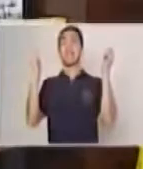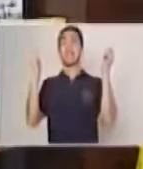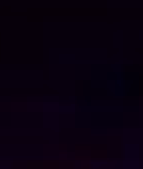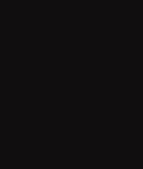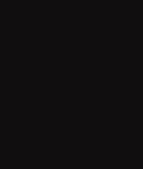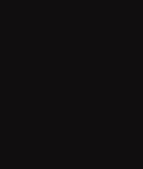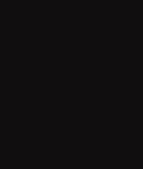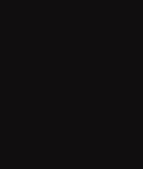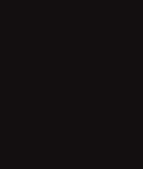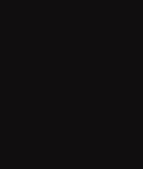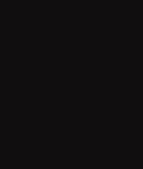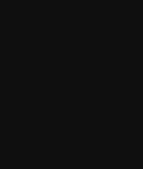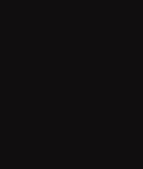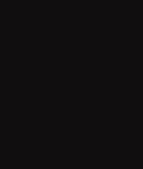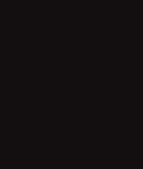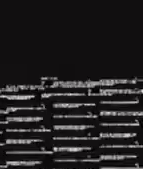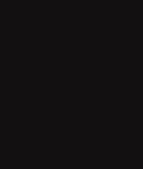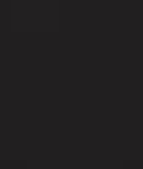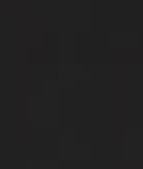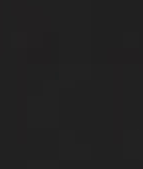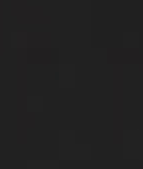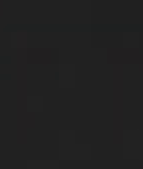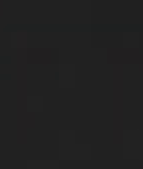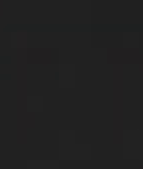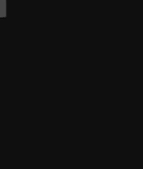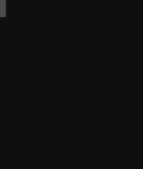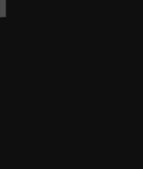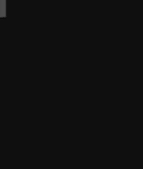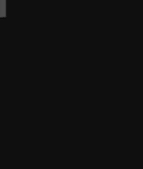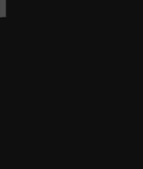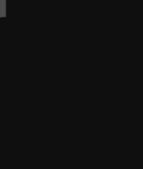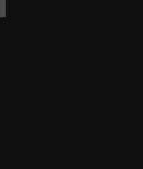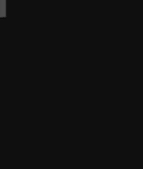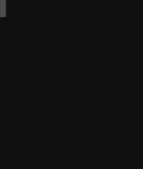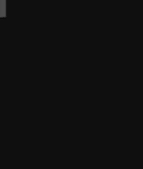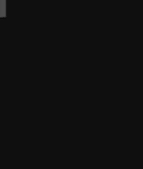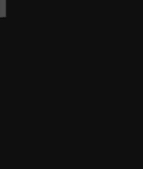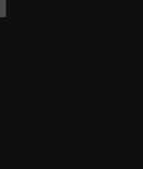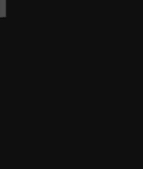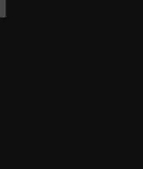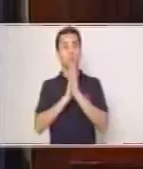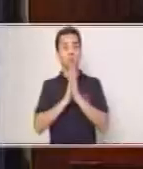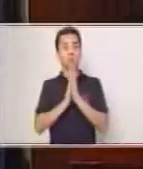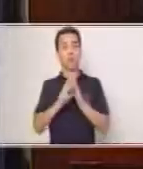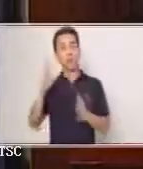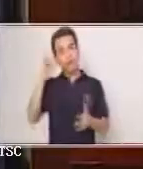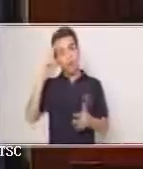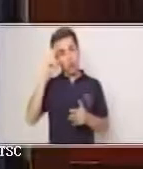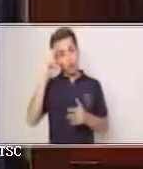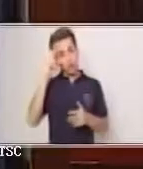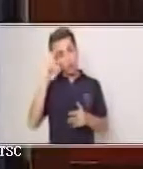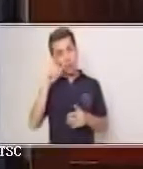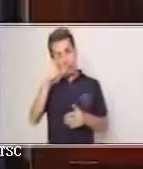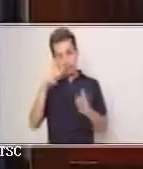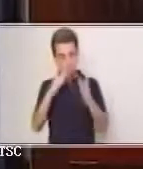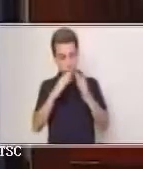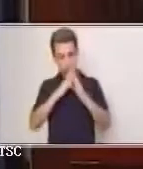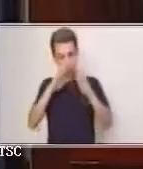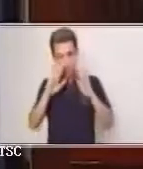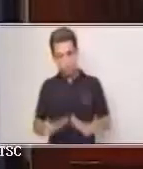celebramos el 10 de mayo. Por favor, recuerda, quédate en